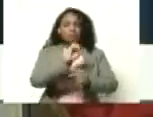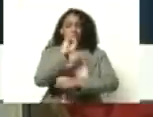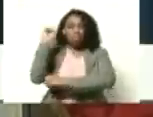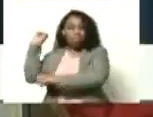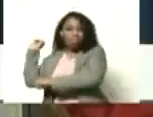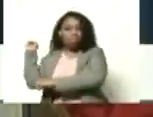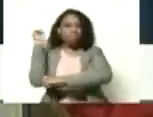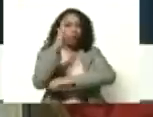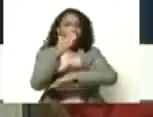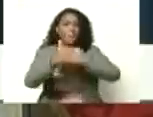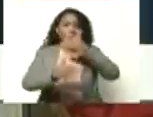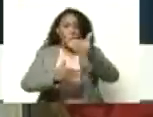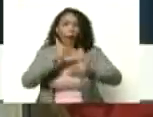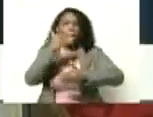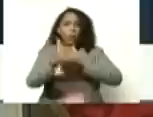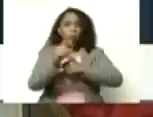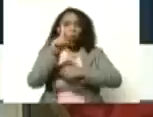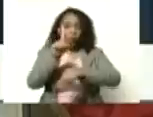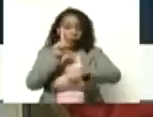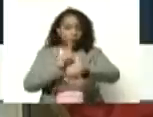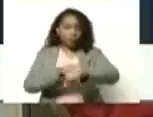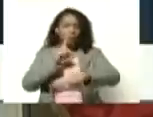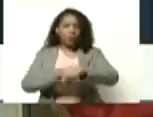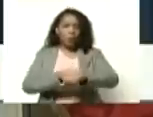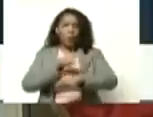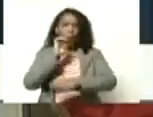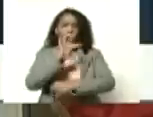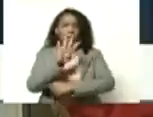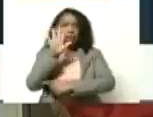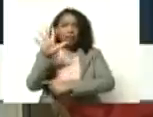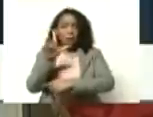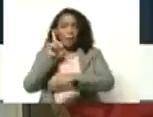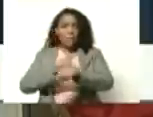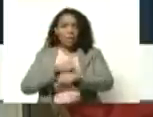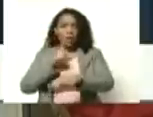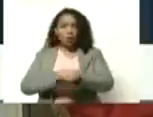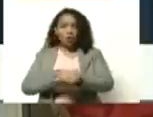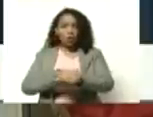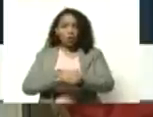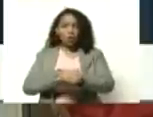paso a paso durante un lapso de 45 minutos